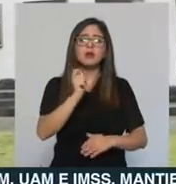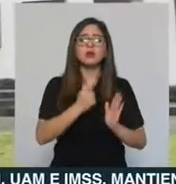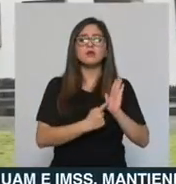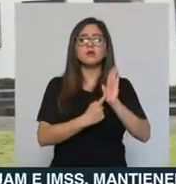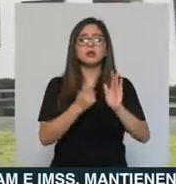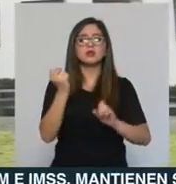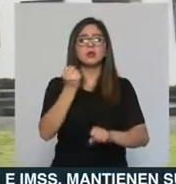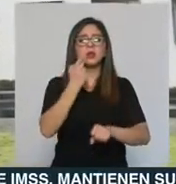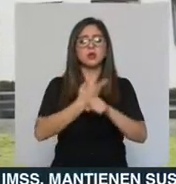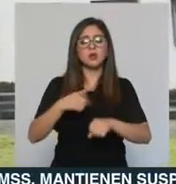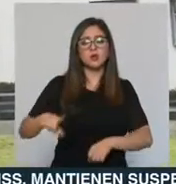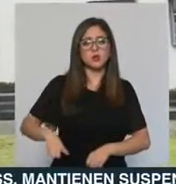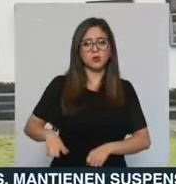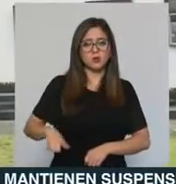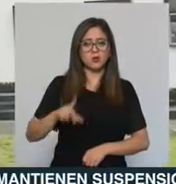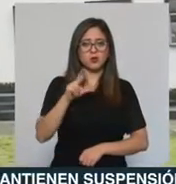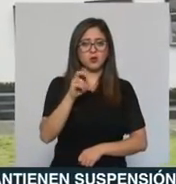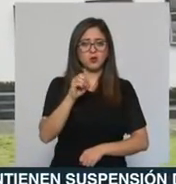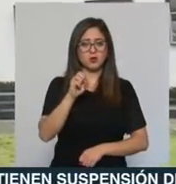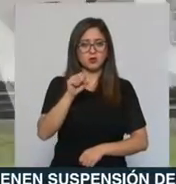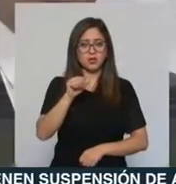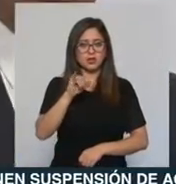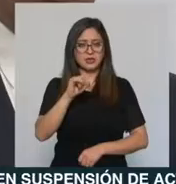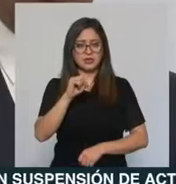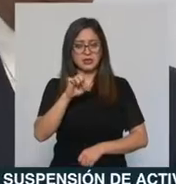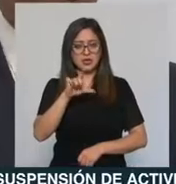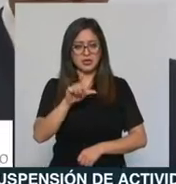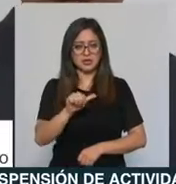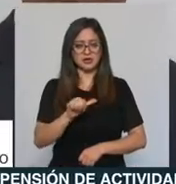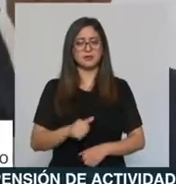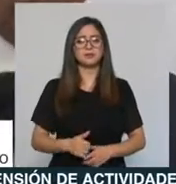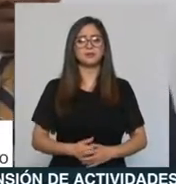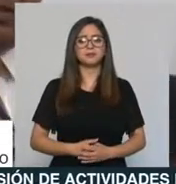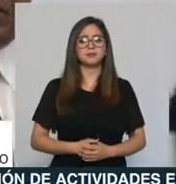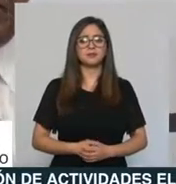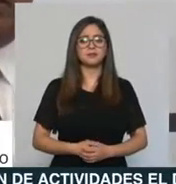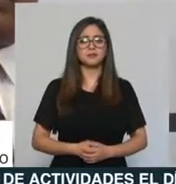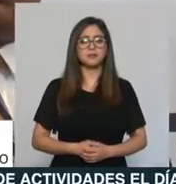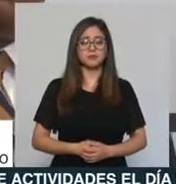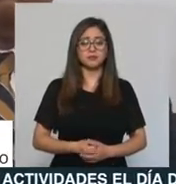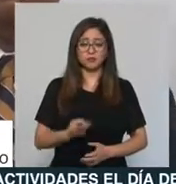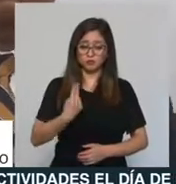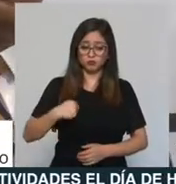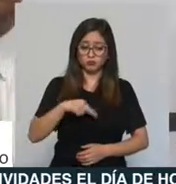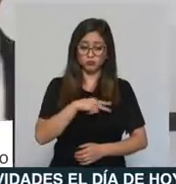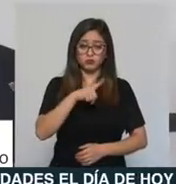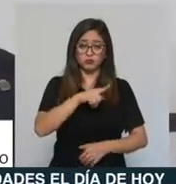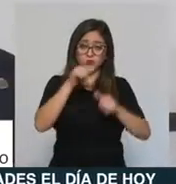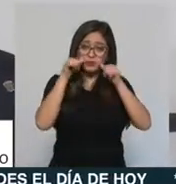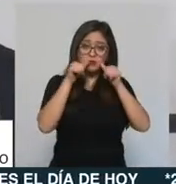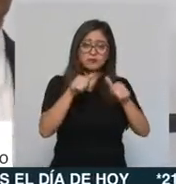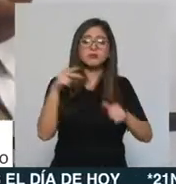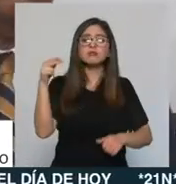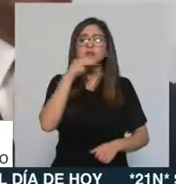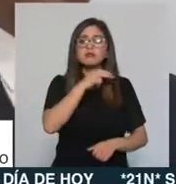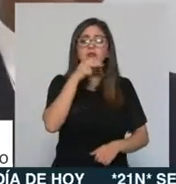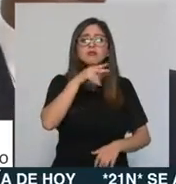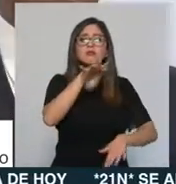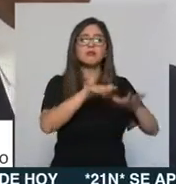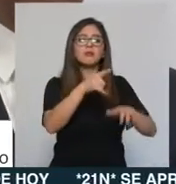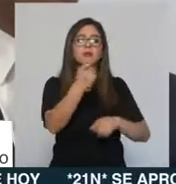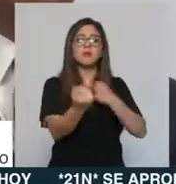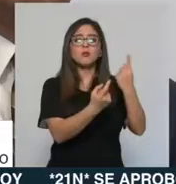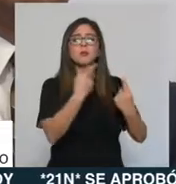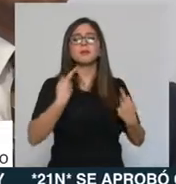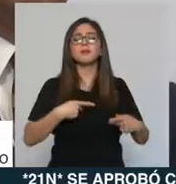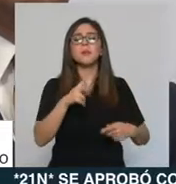de Gobierno capitalina Rosa Isela Rodríguez. Nos abocaremos a la atención inmediata de la problemática que aquejan las víctimas, con